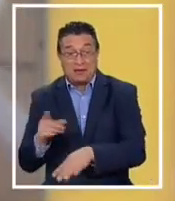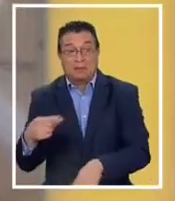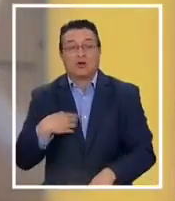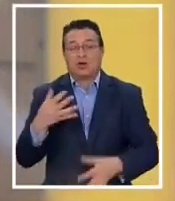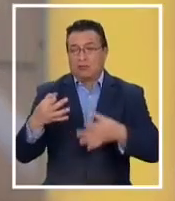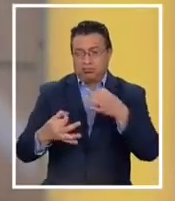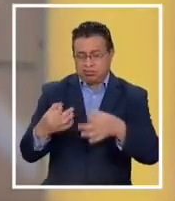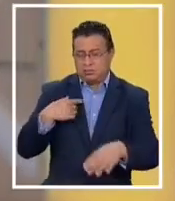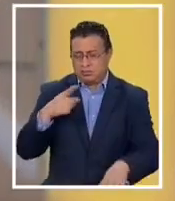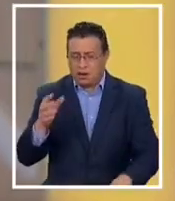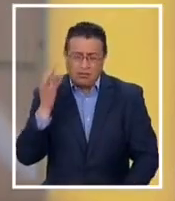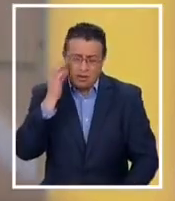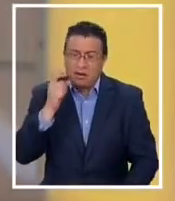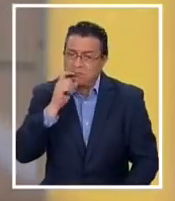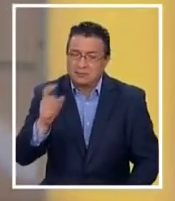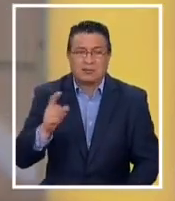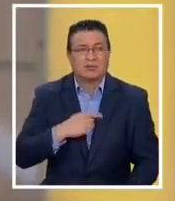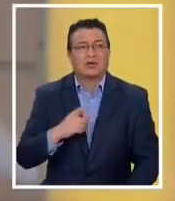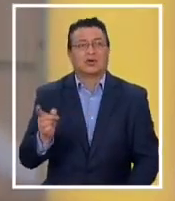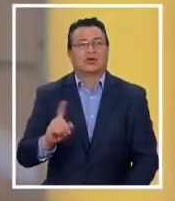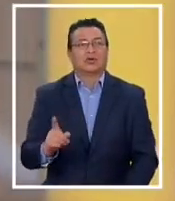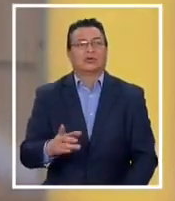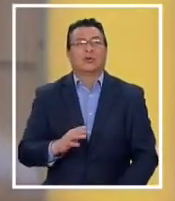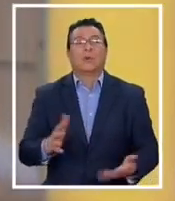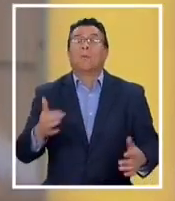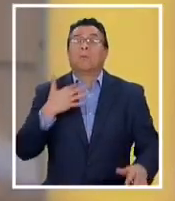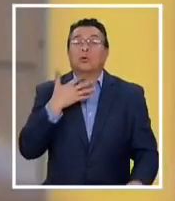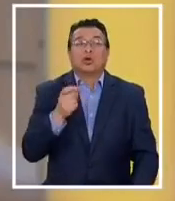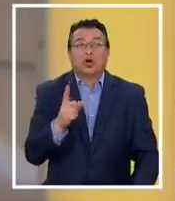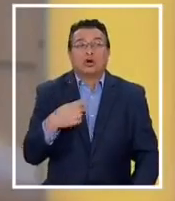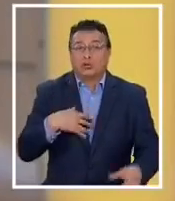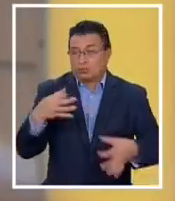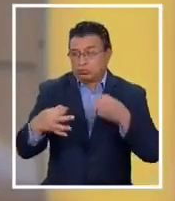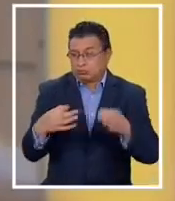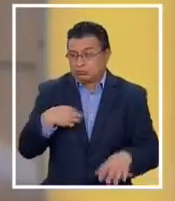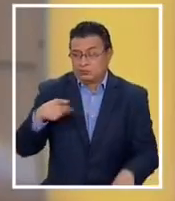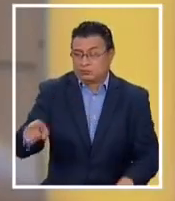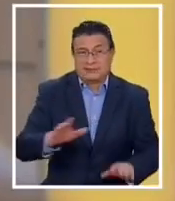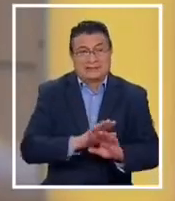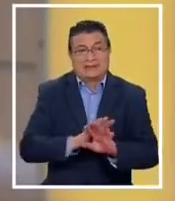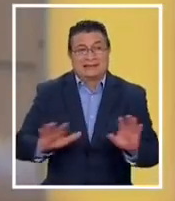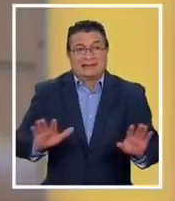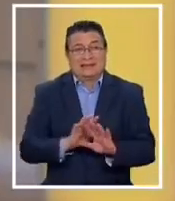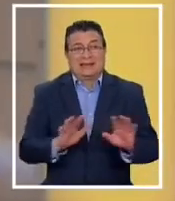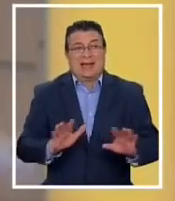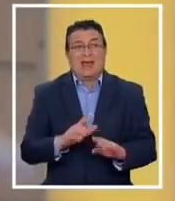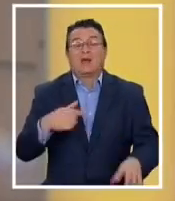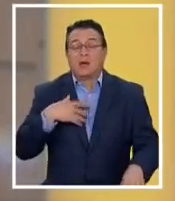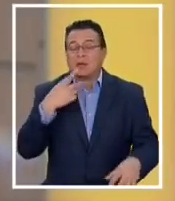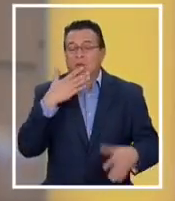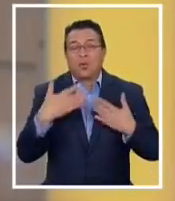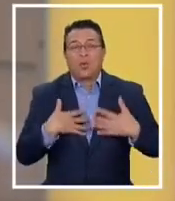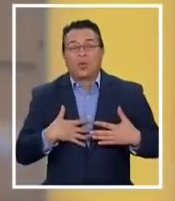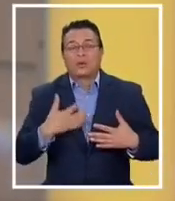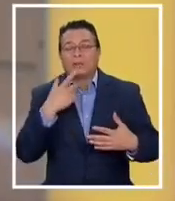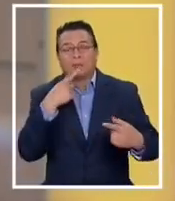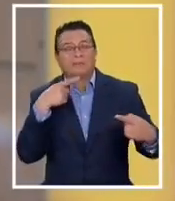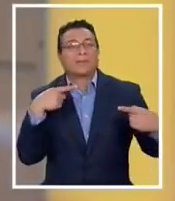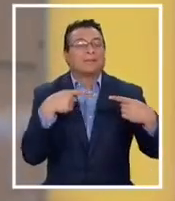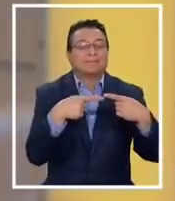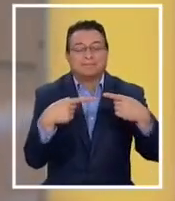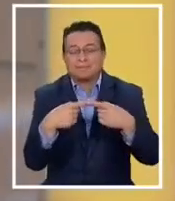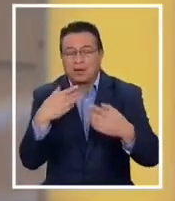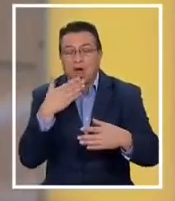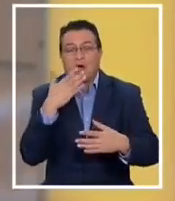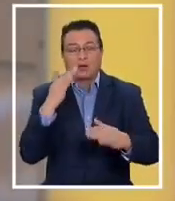mujer yo creo que ella es la que tiene que decir no yo no juzgo a nadie la verdad es que a mí me gusta un debate en otros términos yo he sido